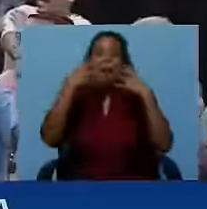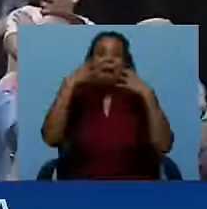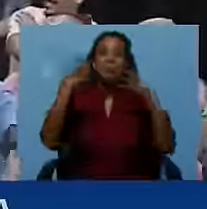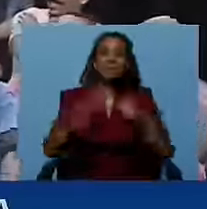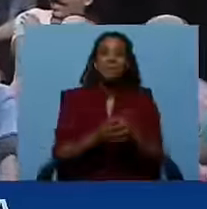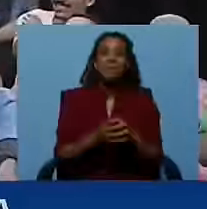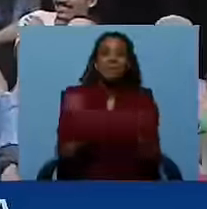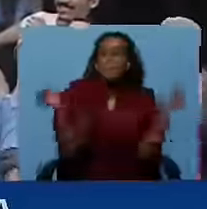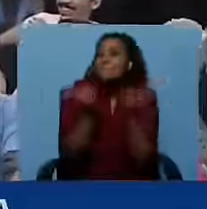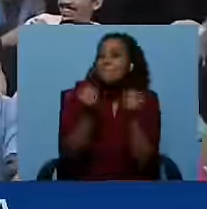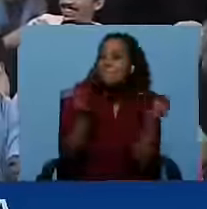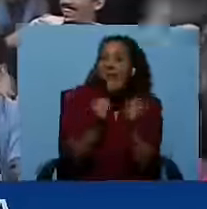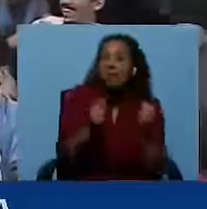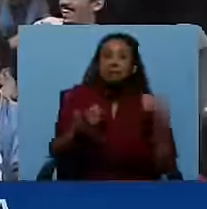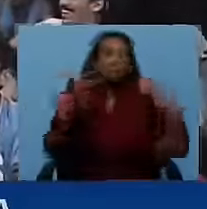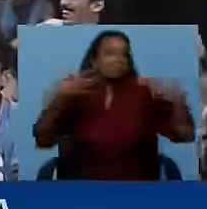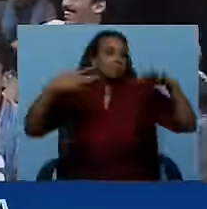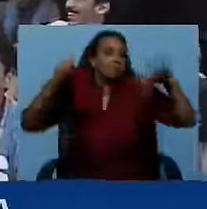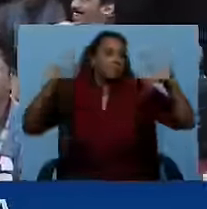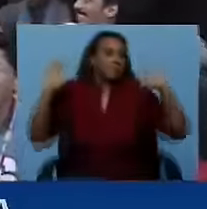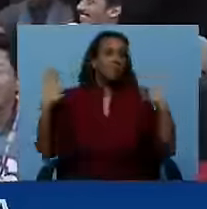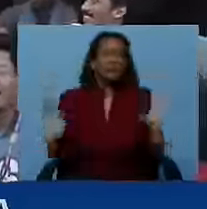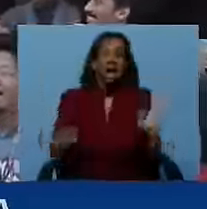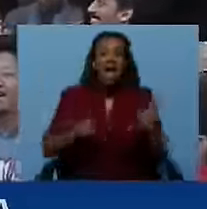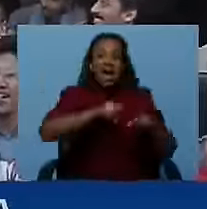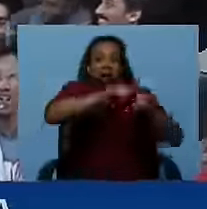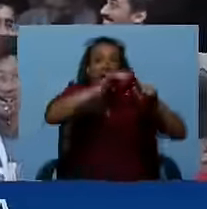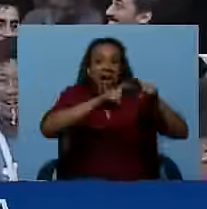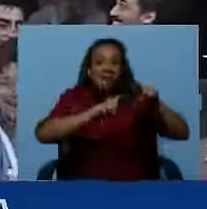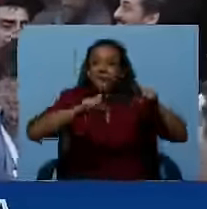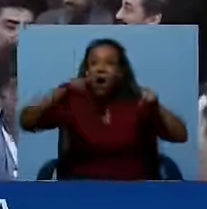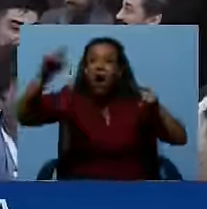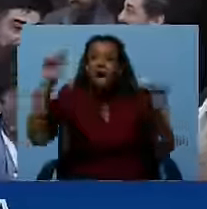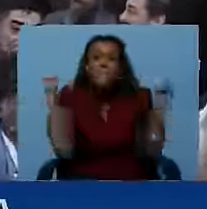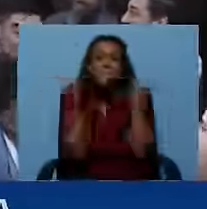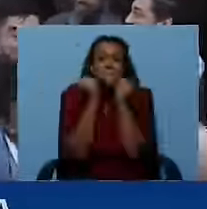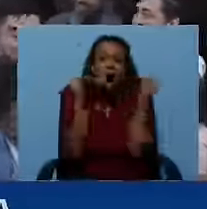en Mérida, en el teleférico.